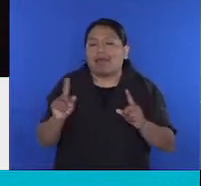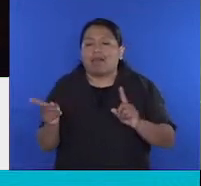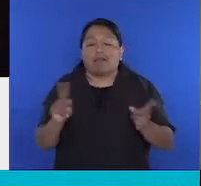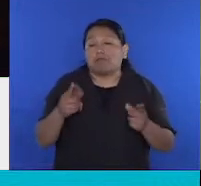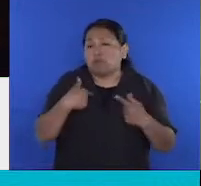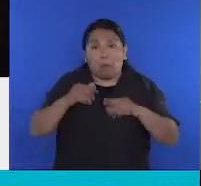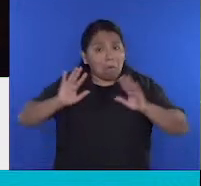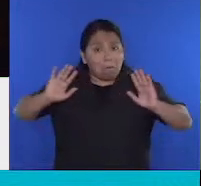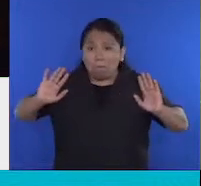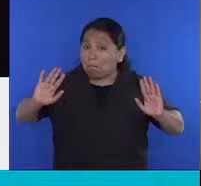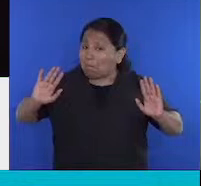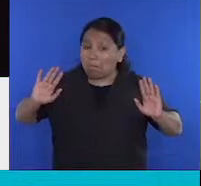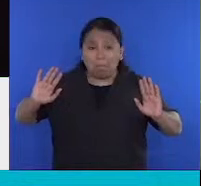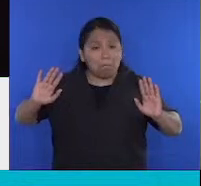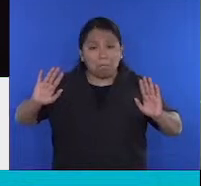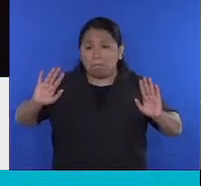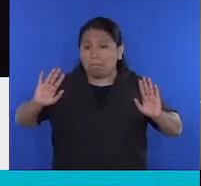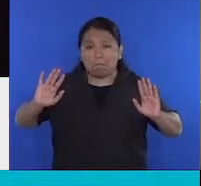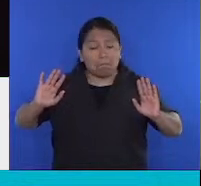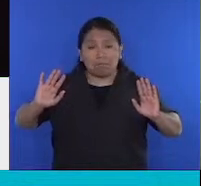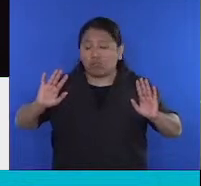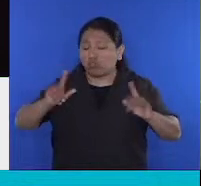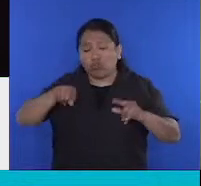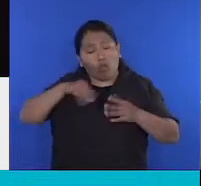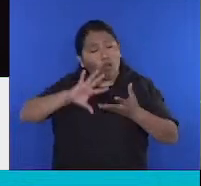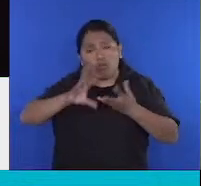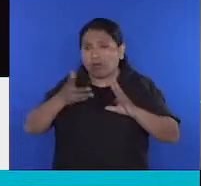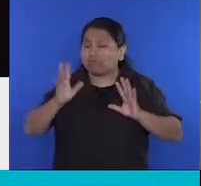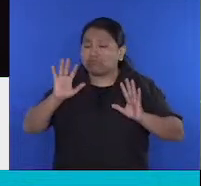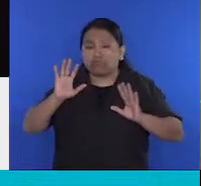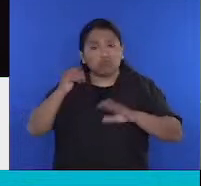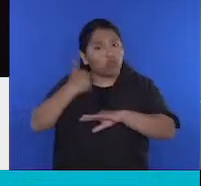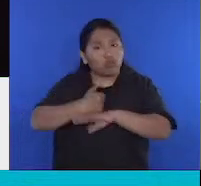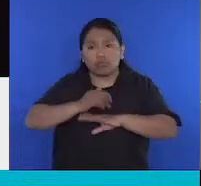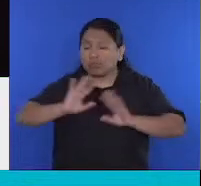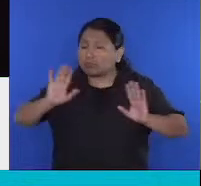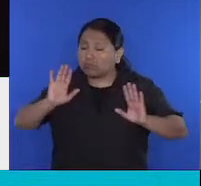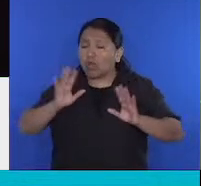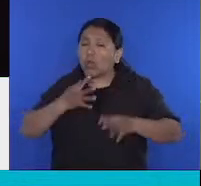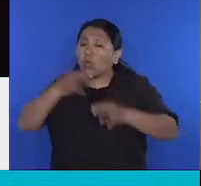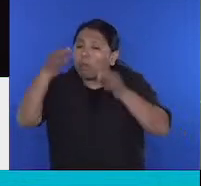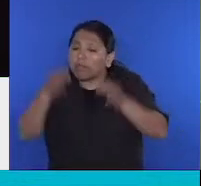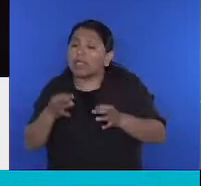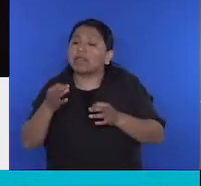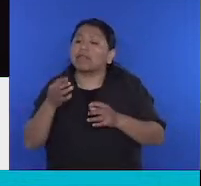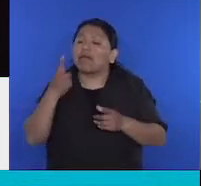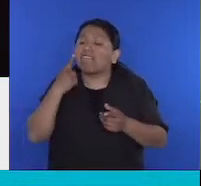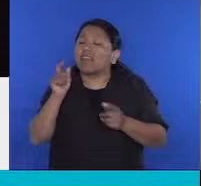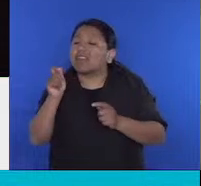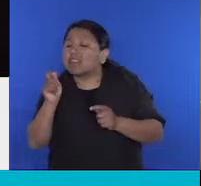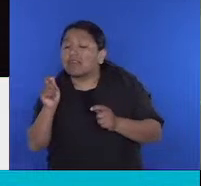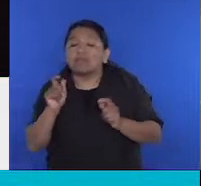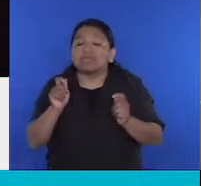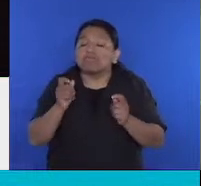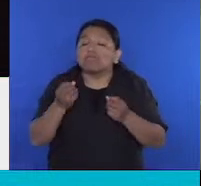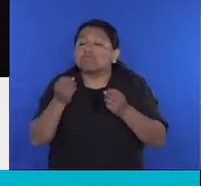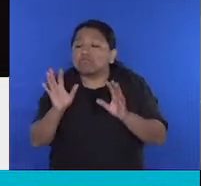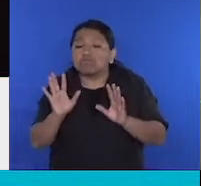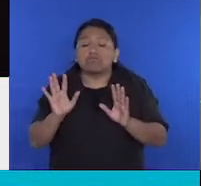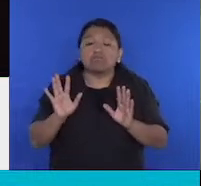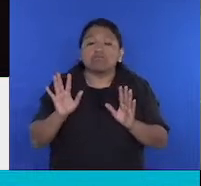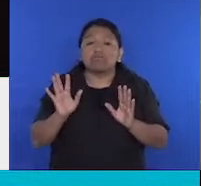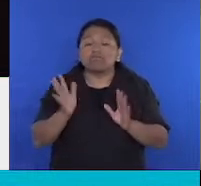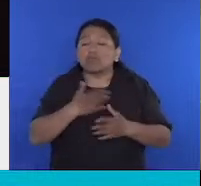actuar desde otro lugar, que es cumpliendo con el que creemos que es nuestro principal rol